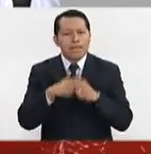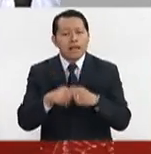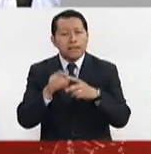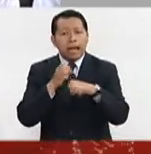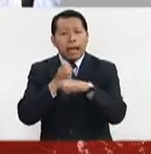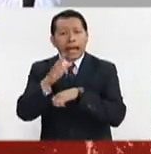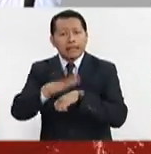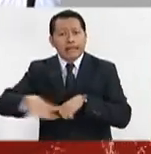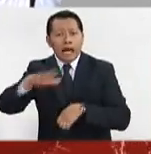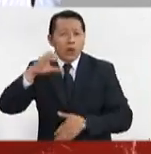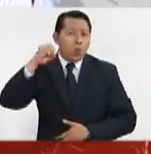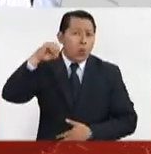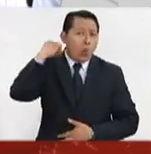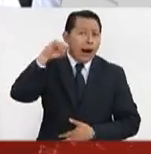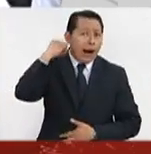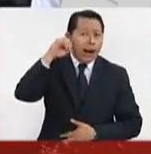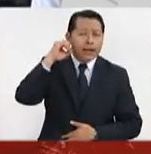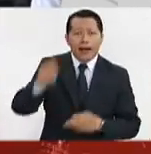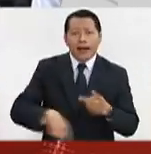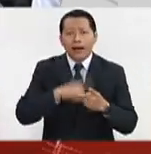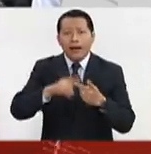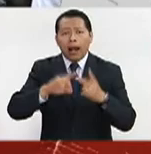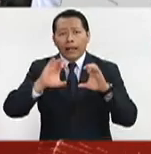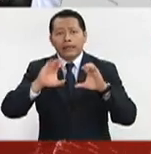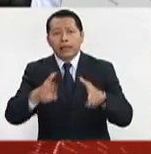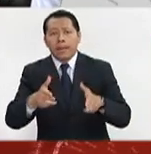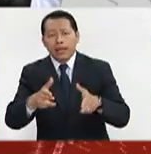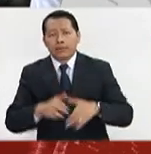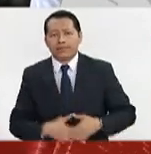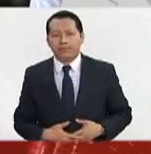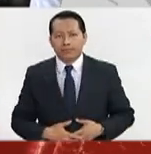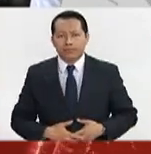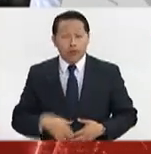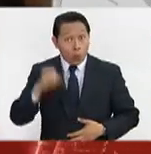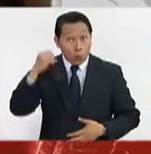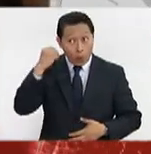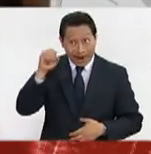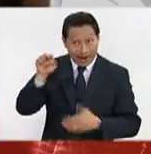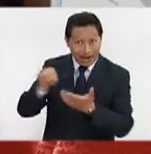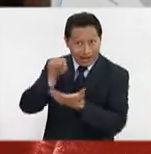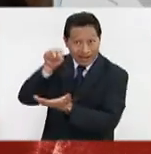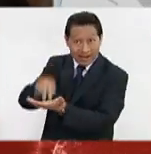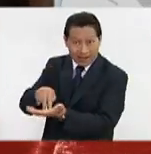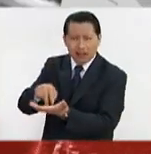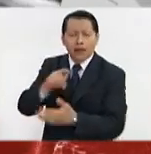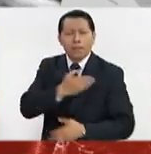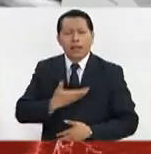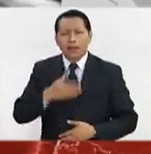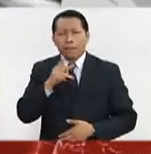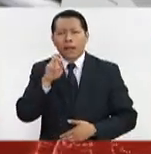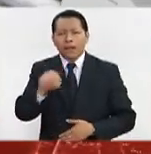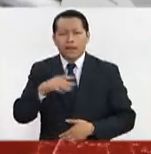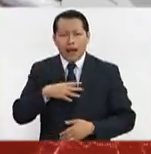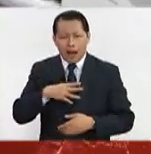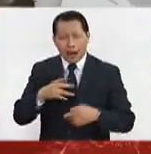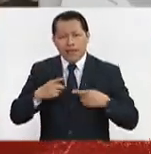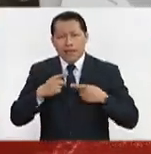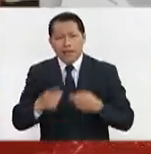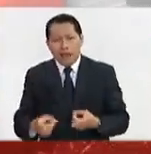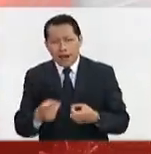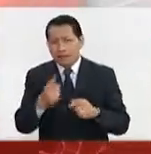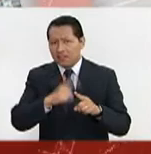de Oaxaca y para el estado de Chiapas. En Oaxaca, el presidente Enrique Peña Nieto inicia la entrega de recursos para la